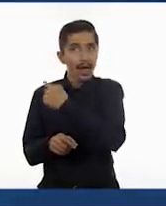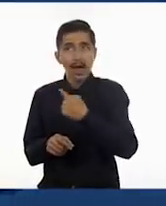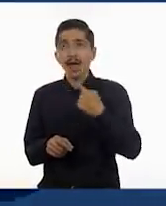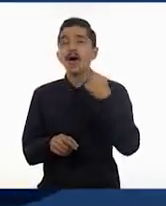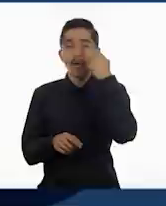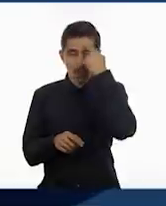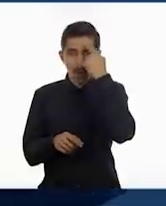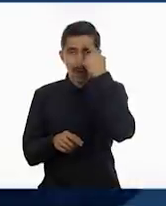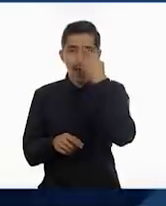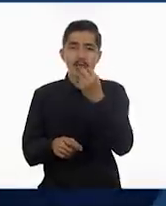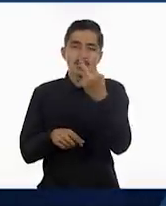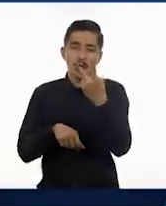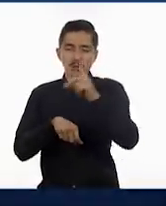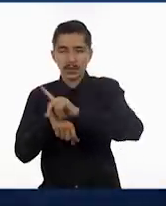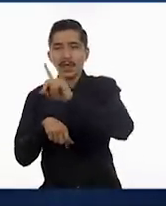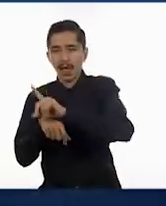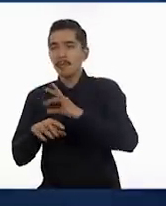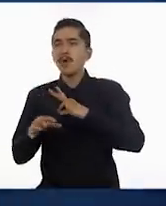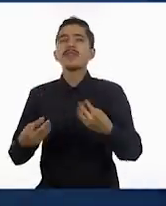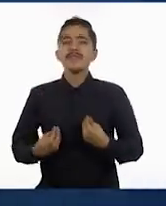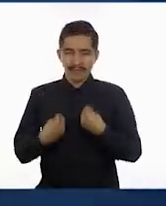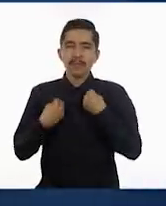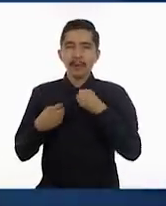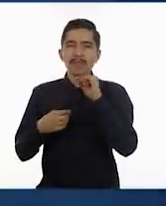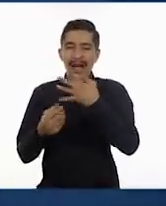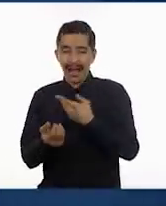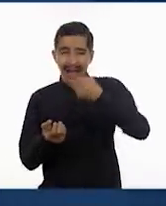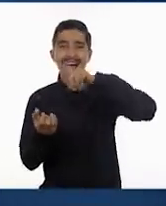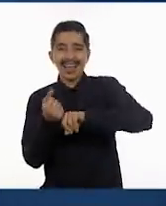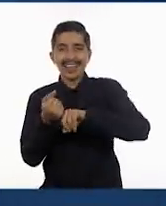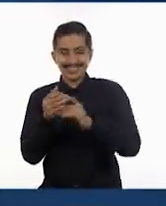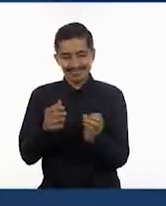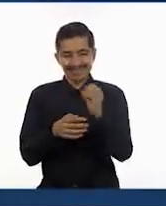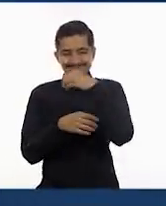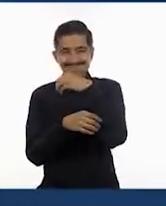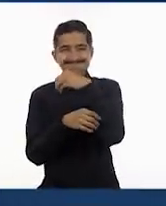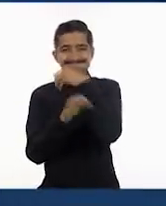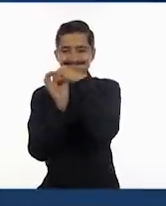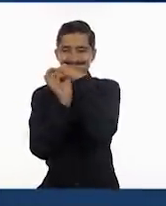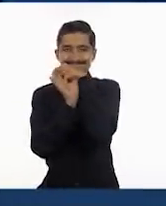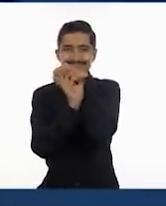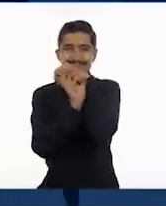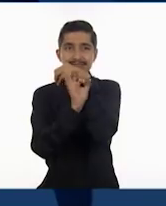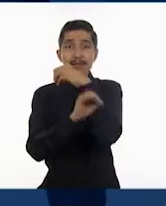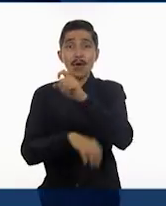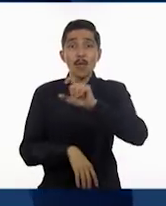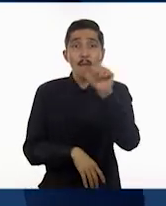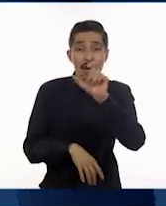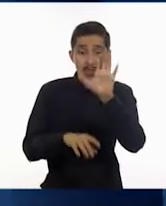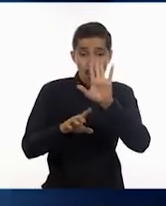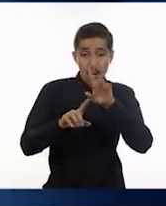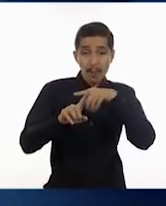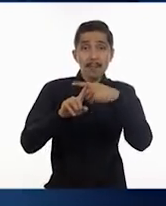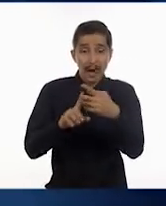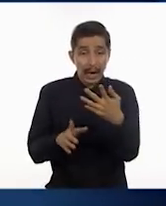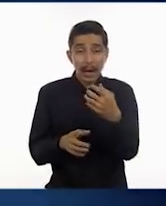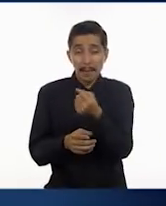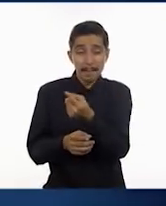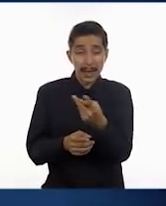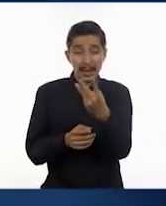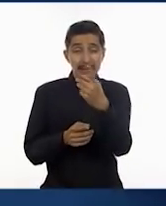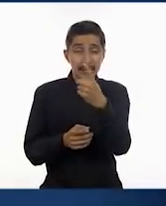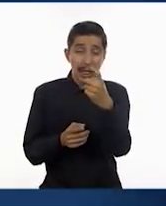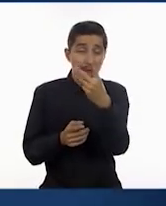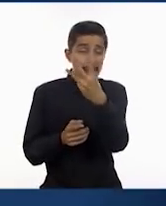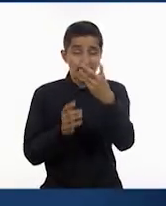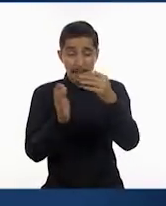y se encuentra en el interior de los ovarios. Durante la relación sexual, un ejército de 100 a 300 millones